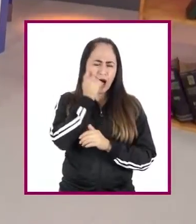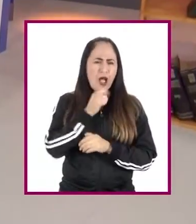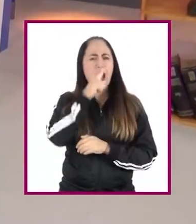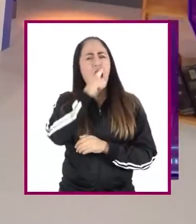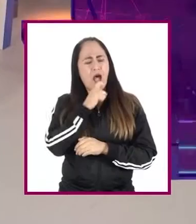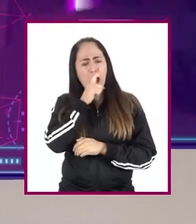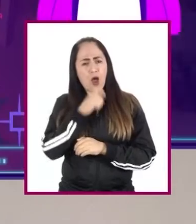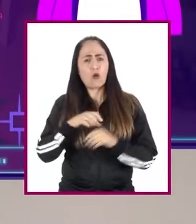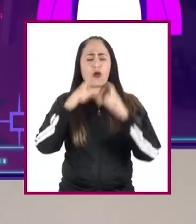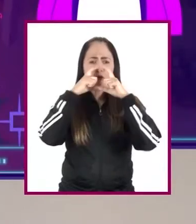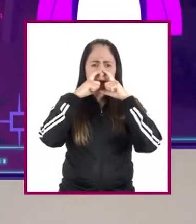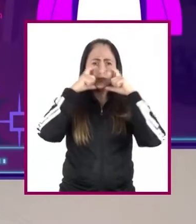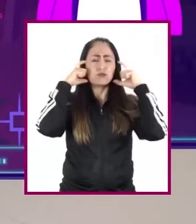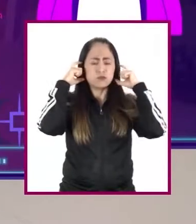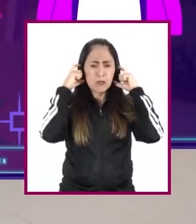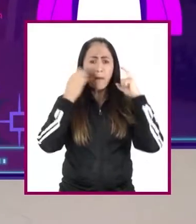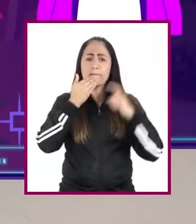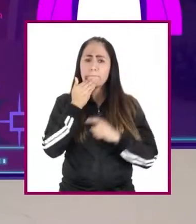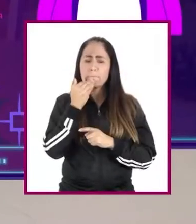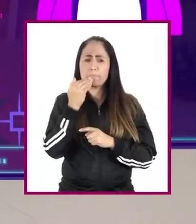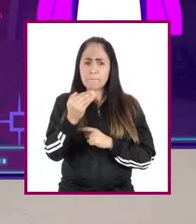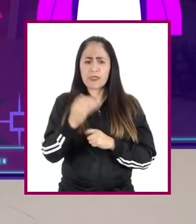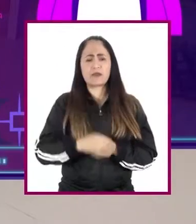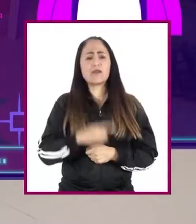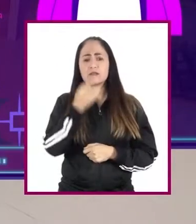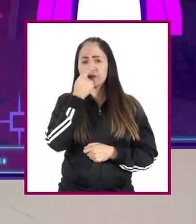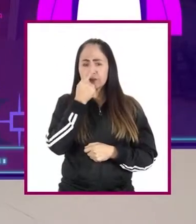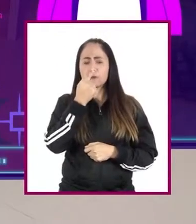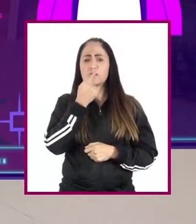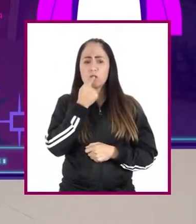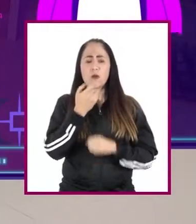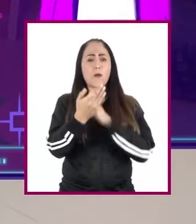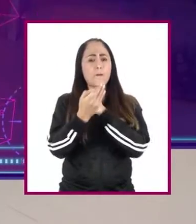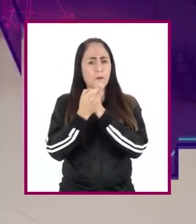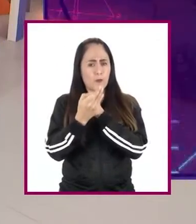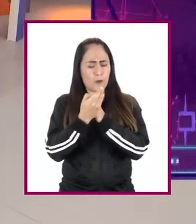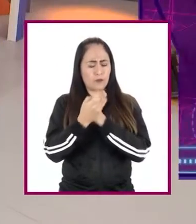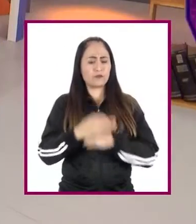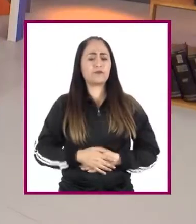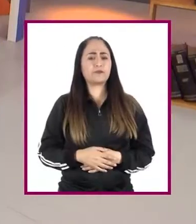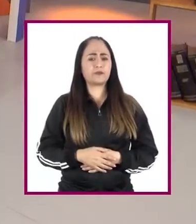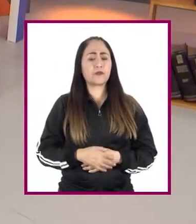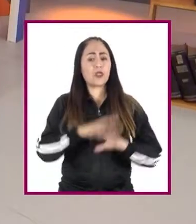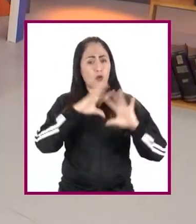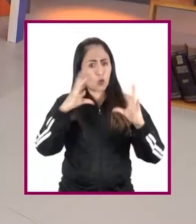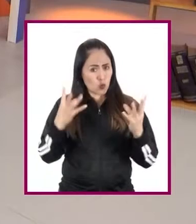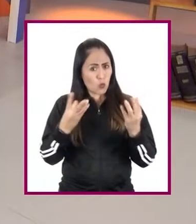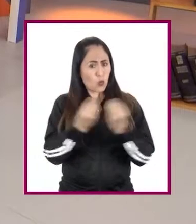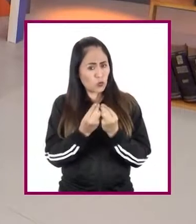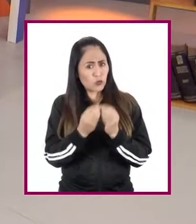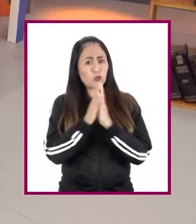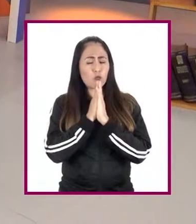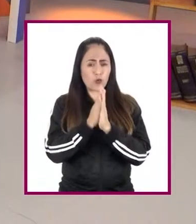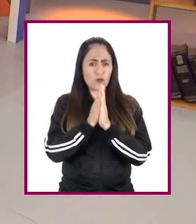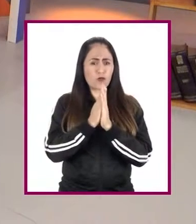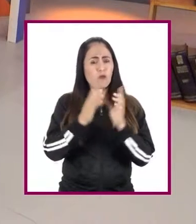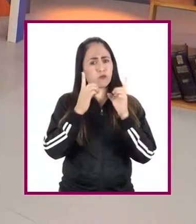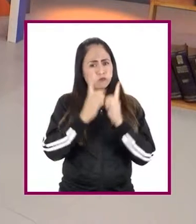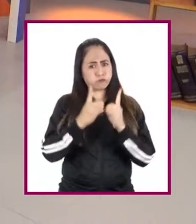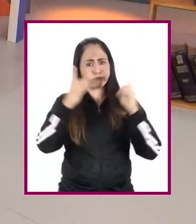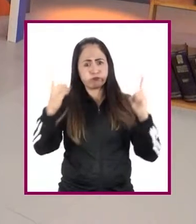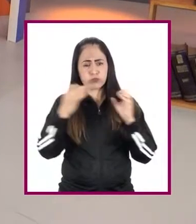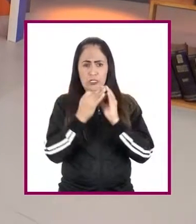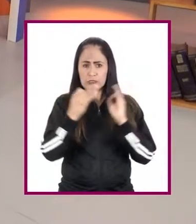jabón, usando el cubrebocas adecuadamente de forma que proteja nariz y boca. Y aunque juntos, guardar y pedir la sana